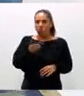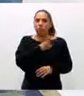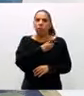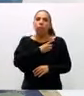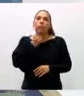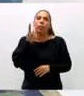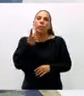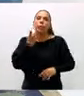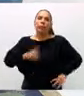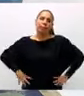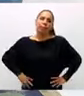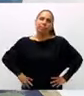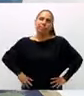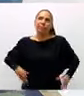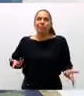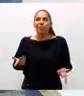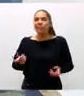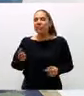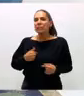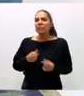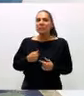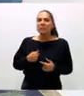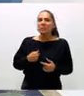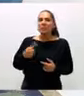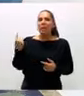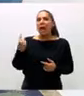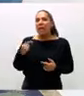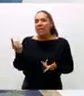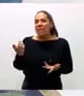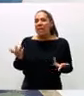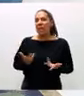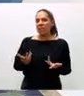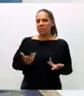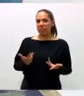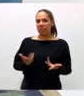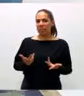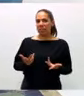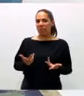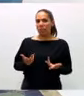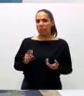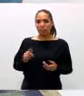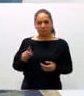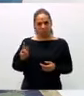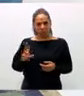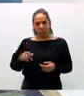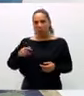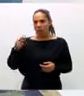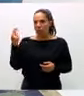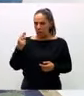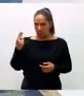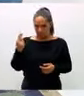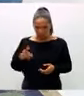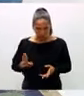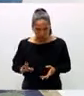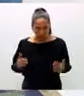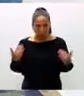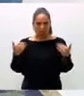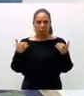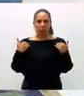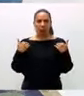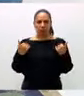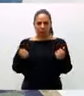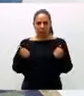una débil autoridad. No quiere decir autoritarismo, o sea, al contrario no es voy a poner mano dura, no,